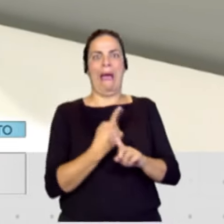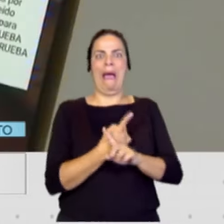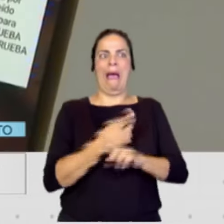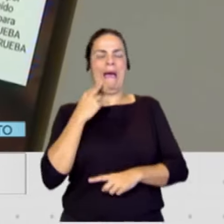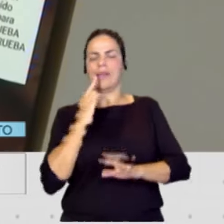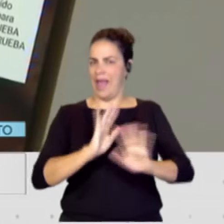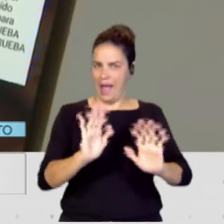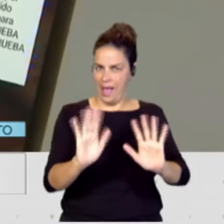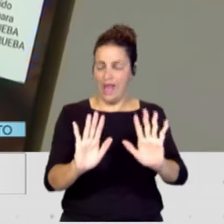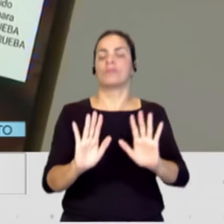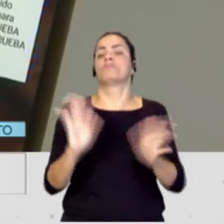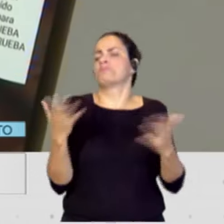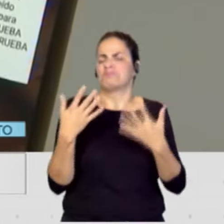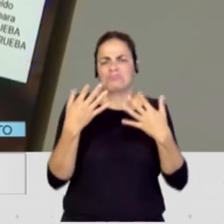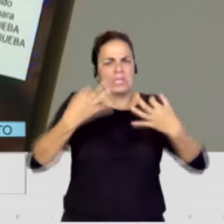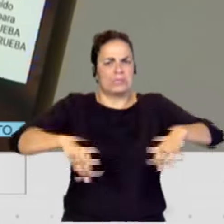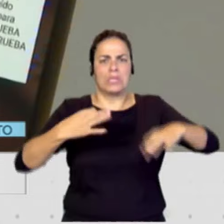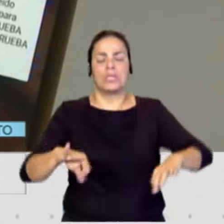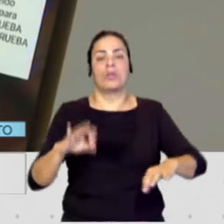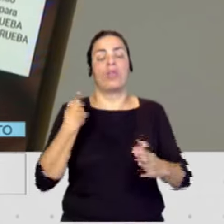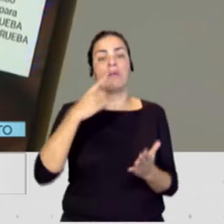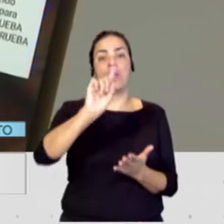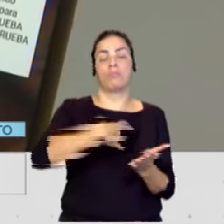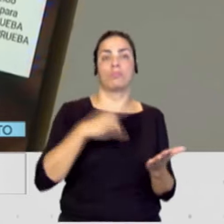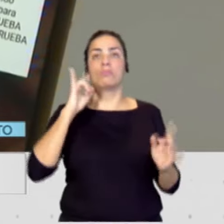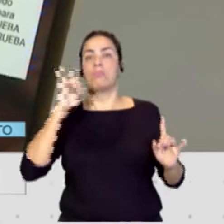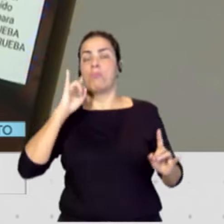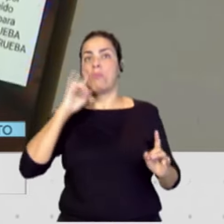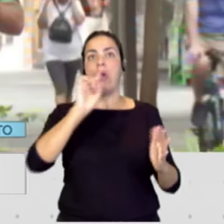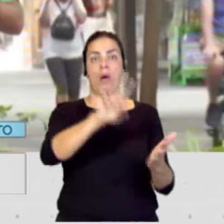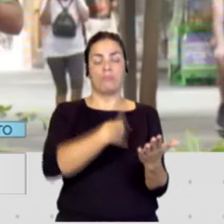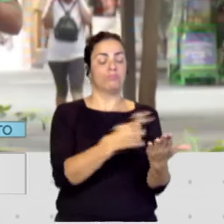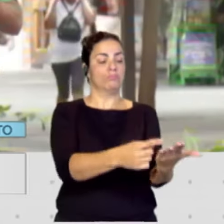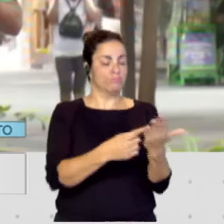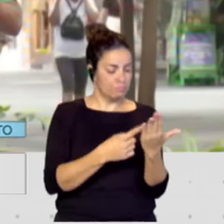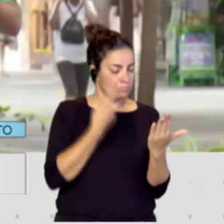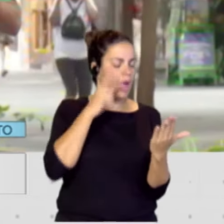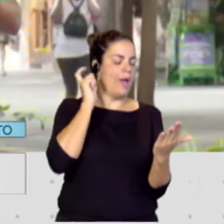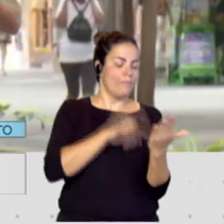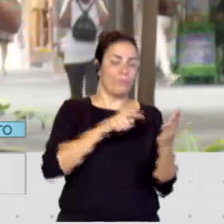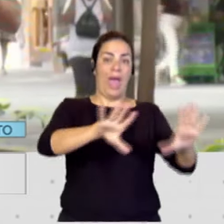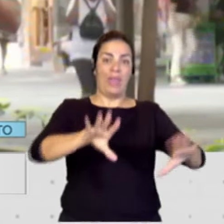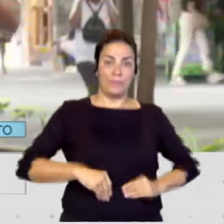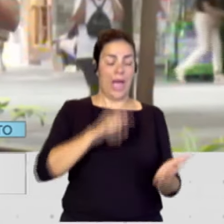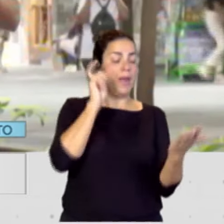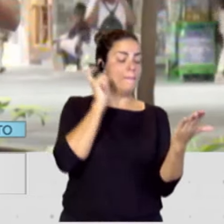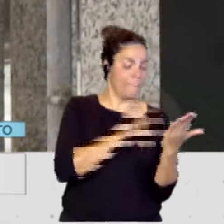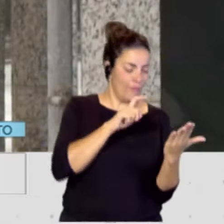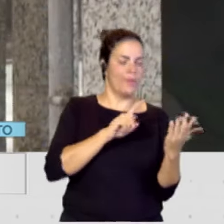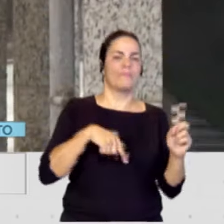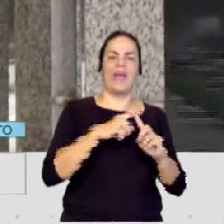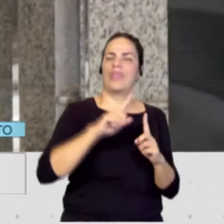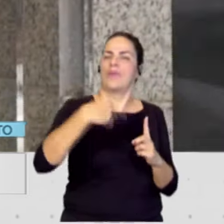y Bueno será muy sencillo será cuestión de atender esa señal acústica atender a ese mensaje darle a aceptar y realizar una encuesta posterior en